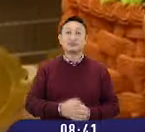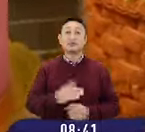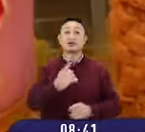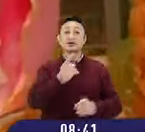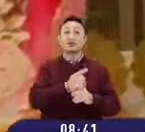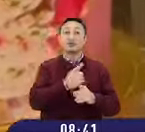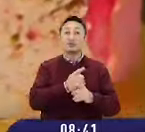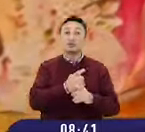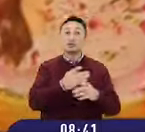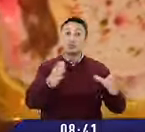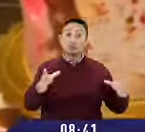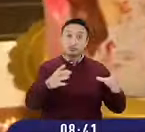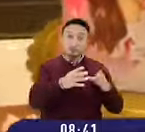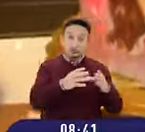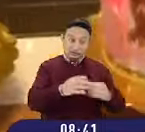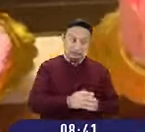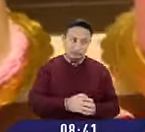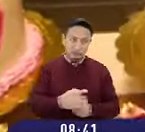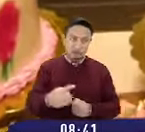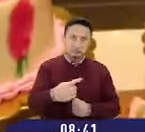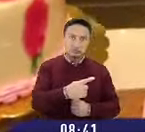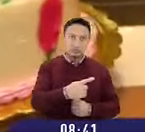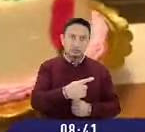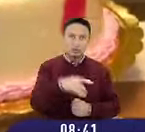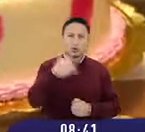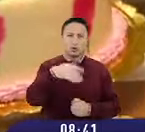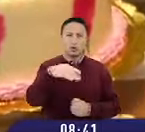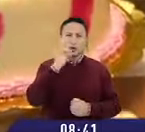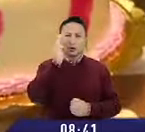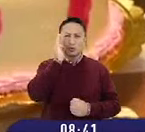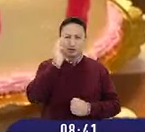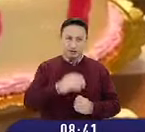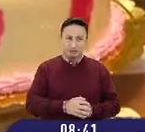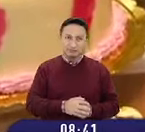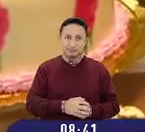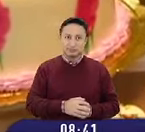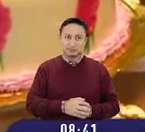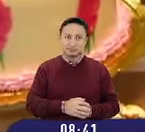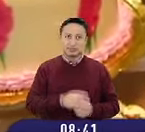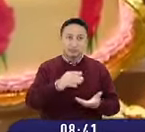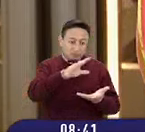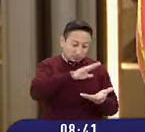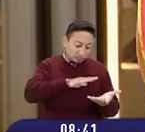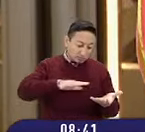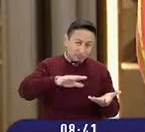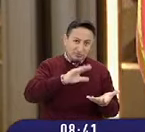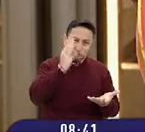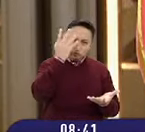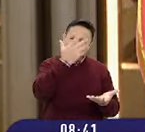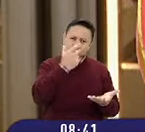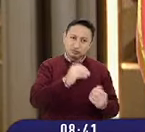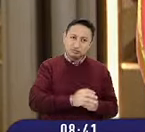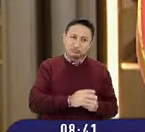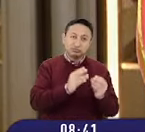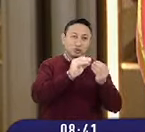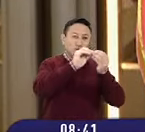hay locales donde les ofrecen este delicioso manjar con finos acabados que le dan